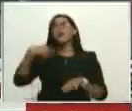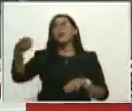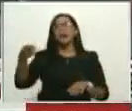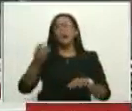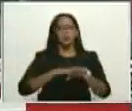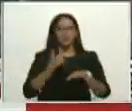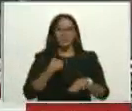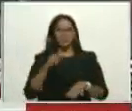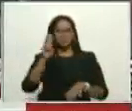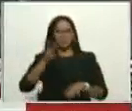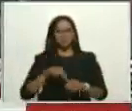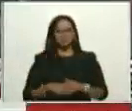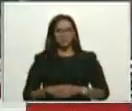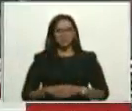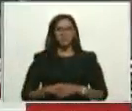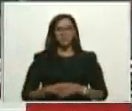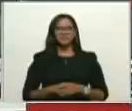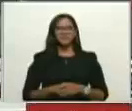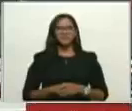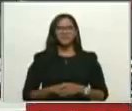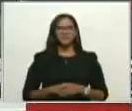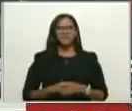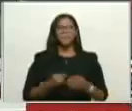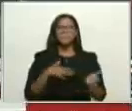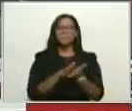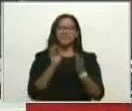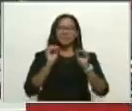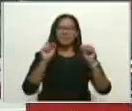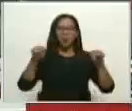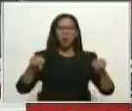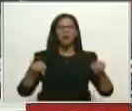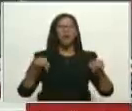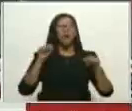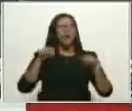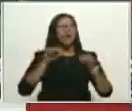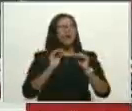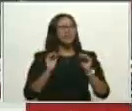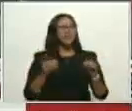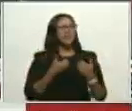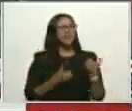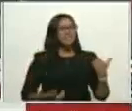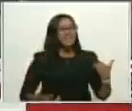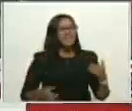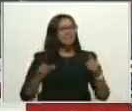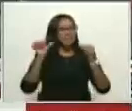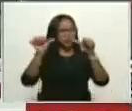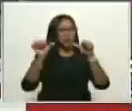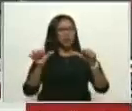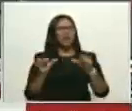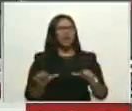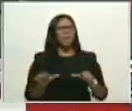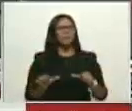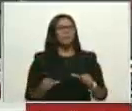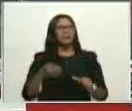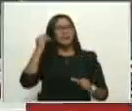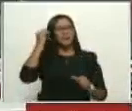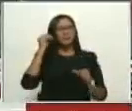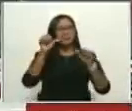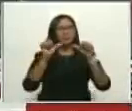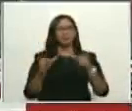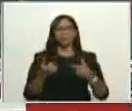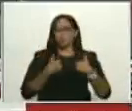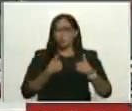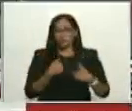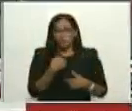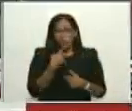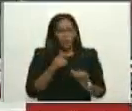mía. Ellos anunciaron hoy algo, ¿no? ¿Qué fue lo que anunciaron? Hoy anunciaron, presidente, el cronograma. ¿Qué piensas tú de ese cronograma? No, yo lo